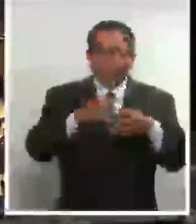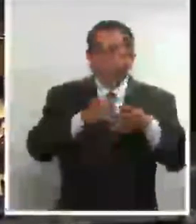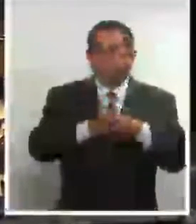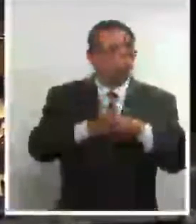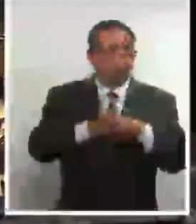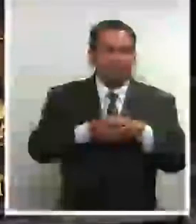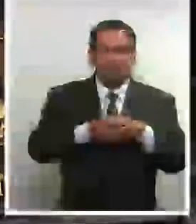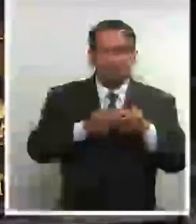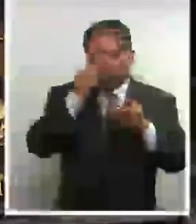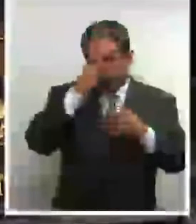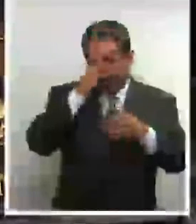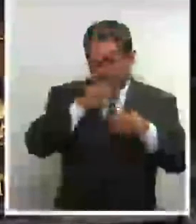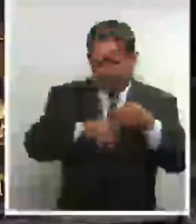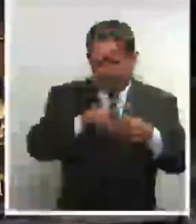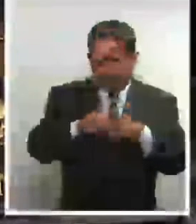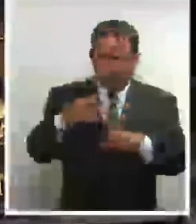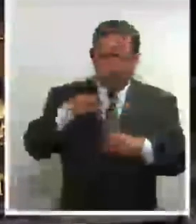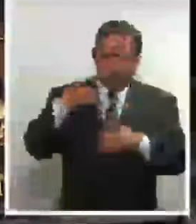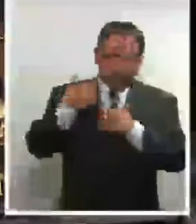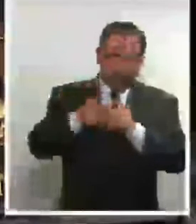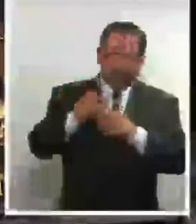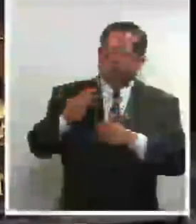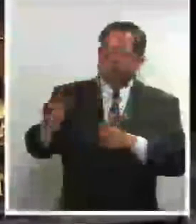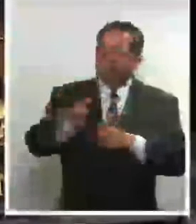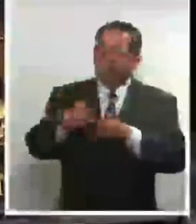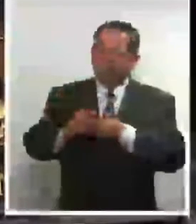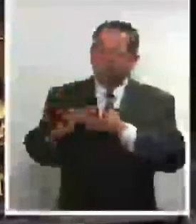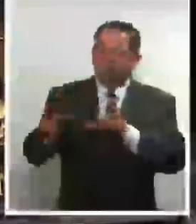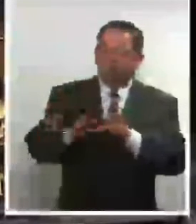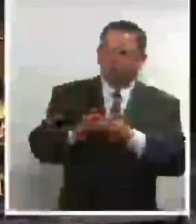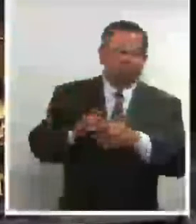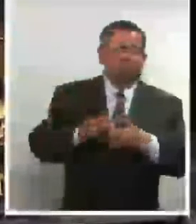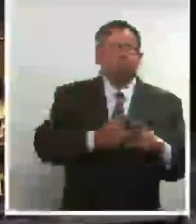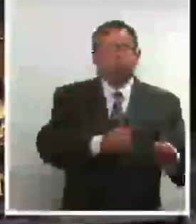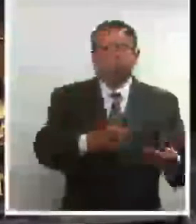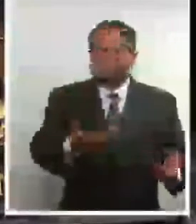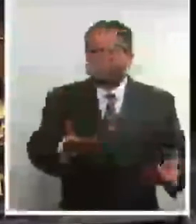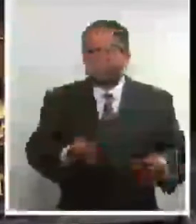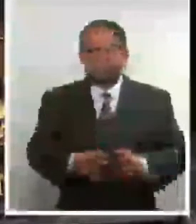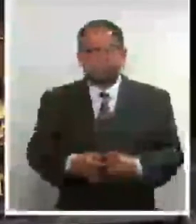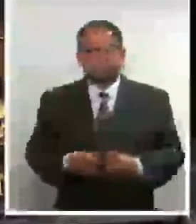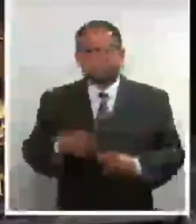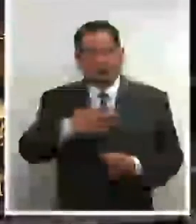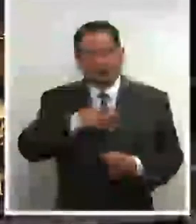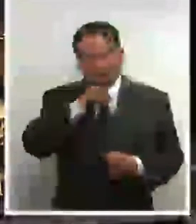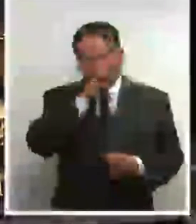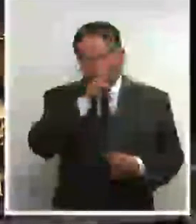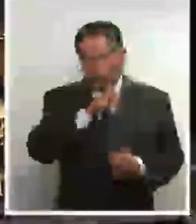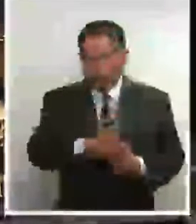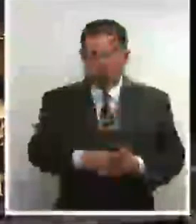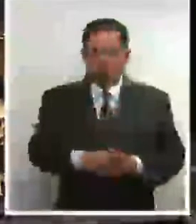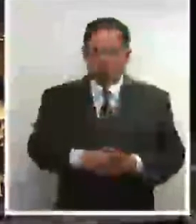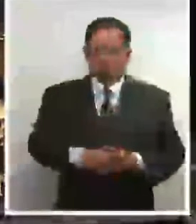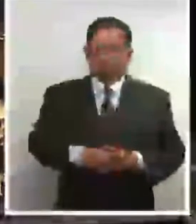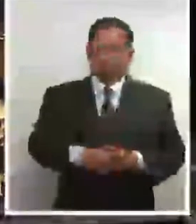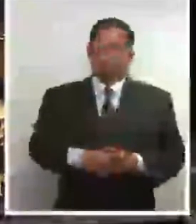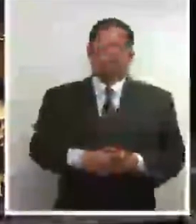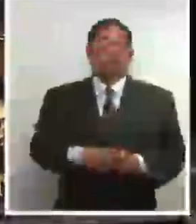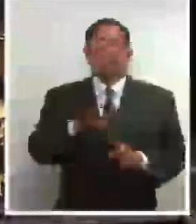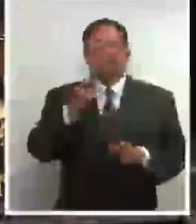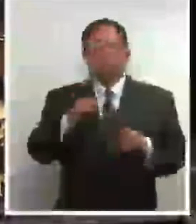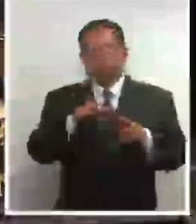la Fiscalía General de la Ciudad. Otra cuestión que me preocupa, claro, no es parte